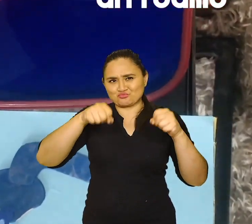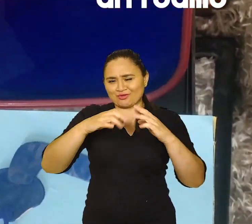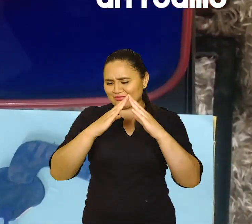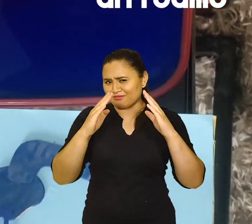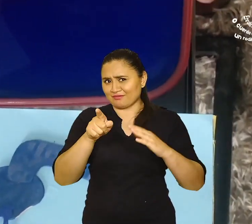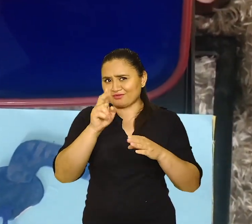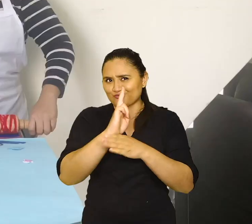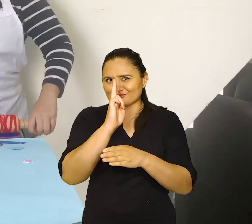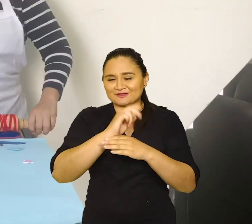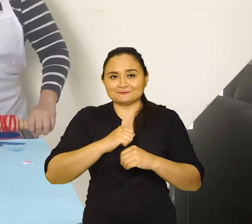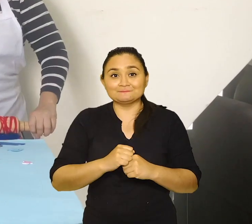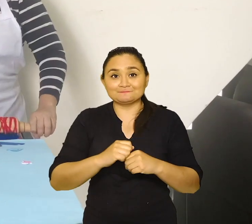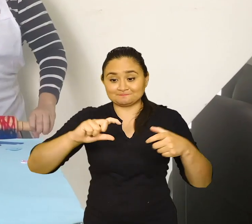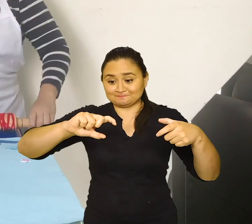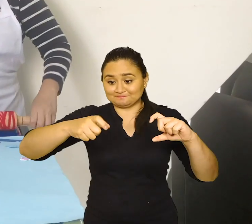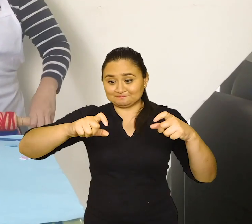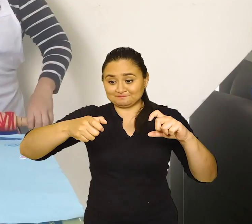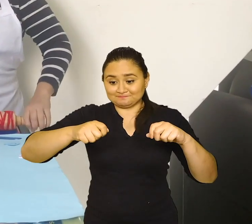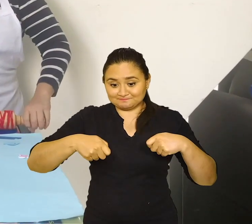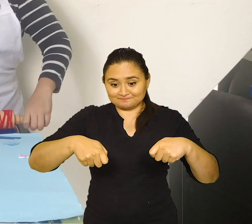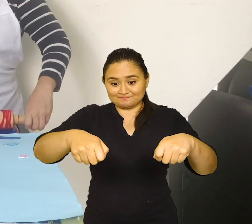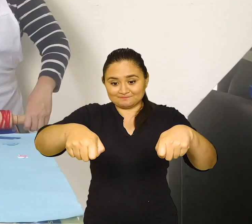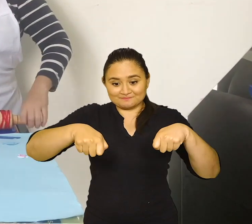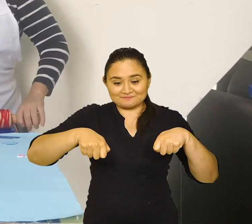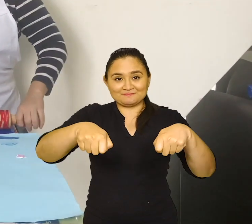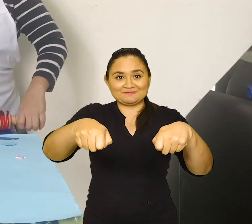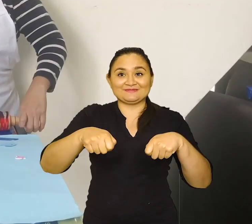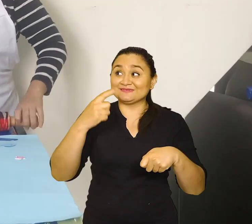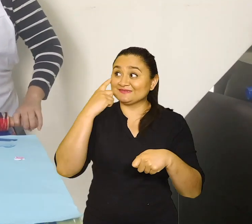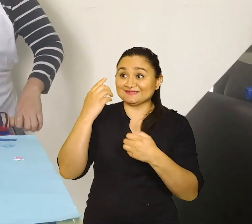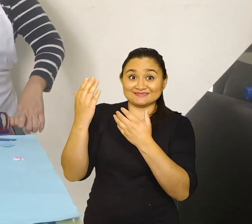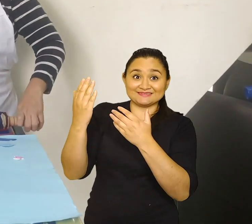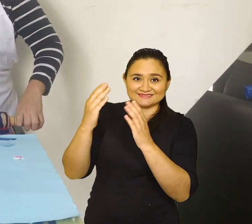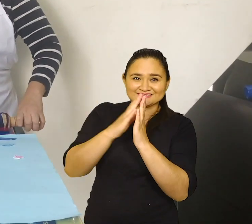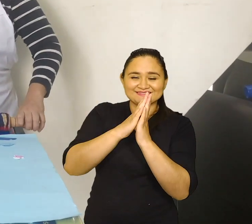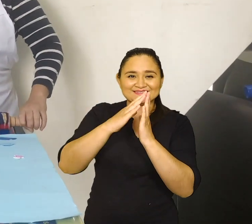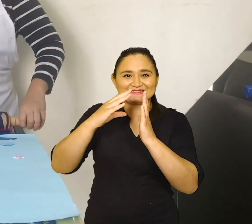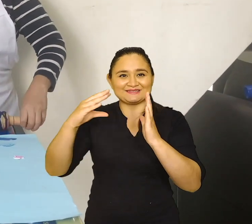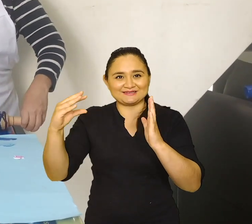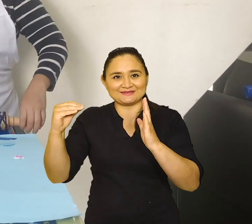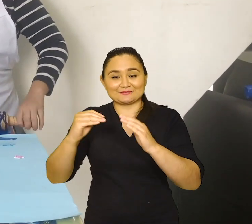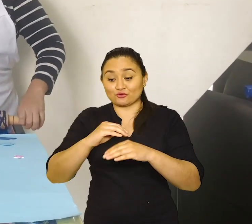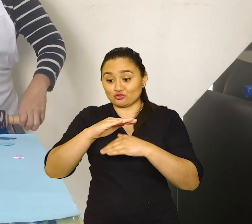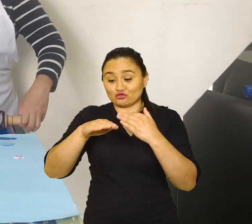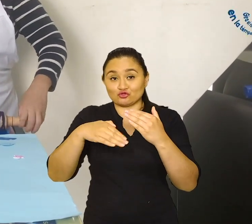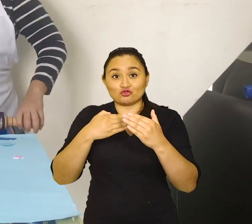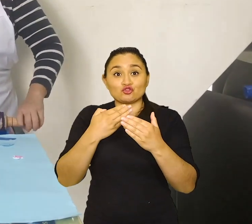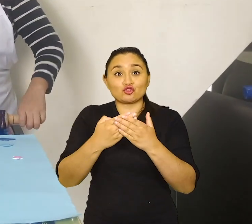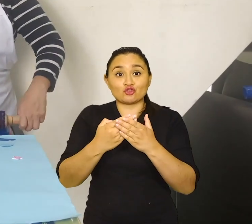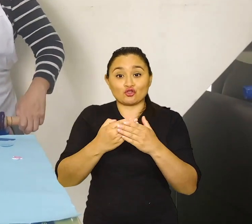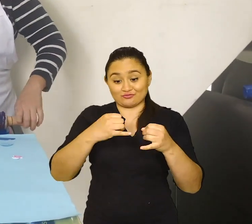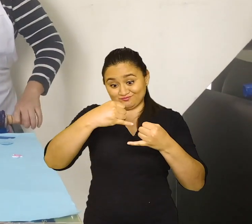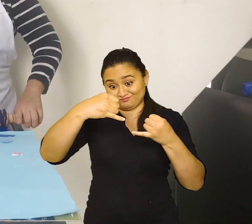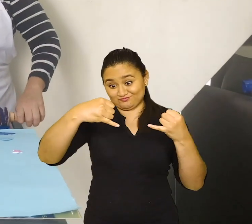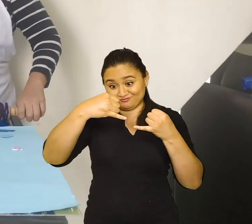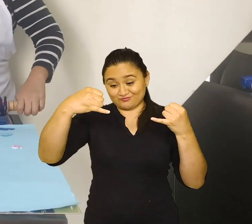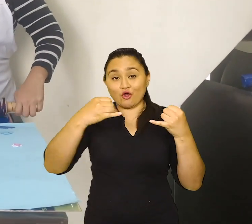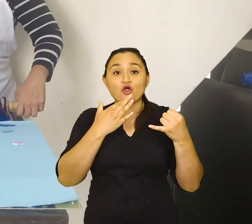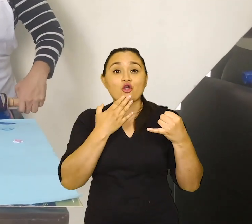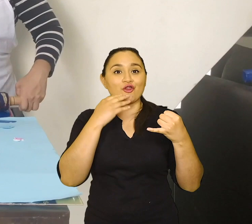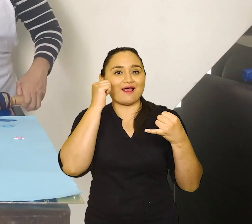ustedes tengan en casa. Daré vueltas a mi rodillo para que se pinte toda la cuerda y